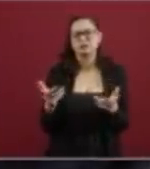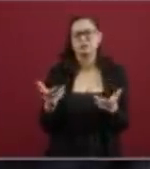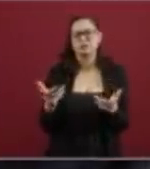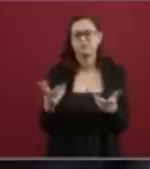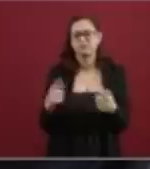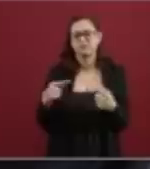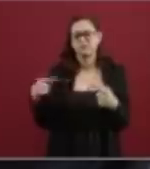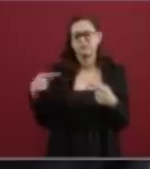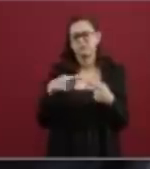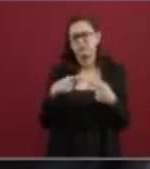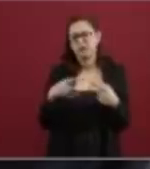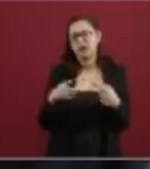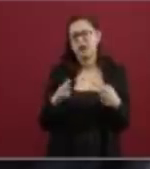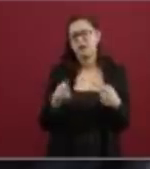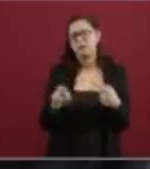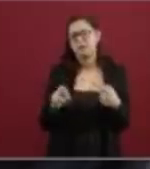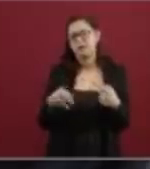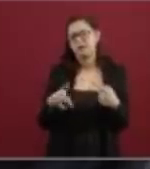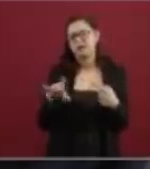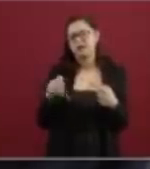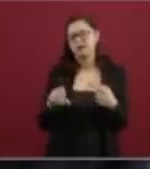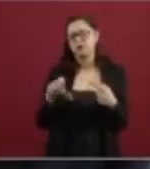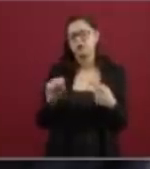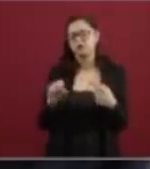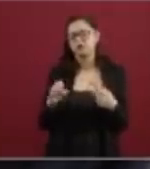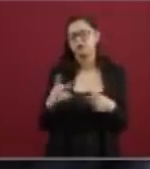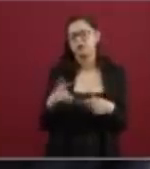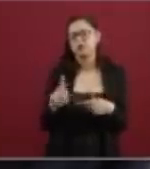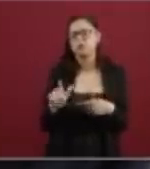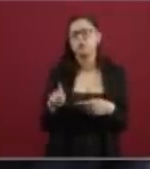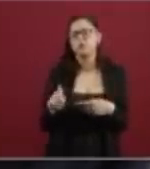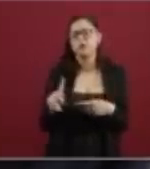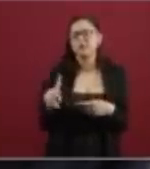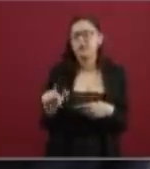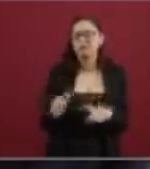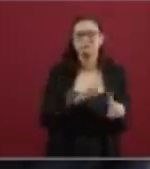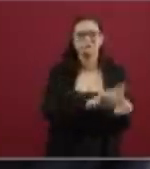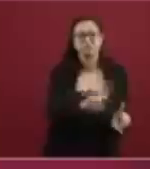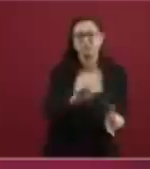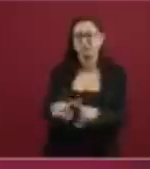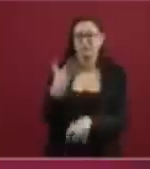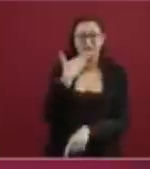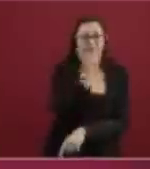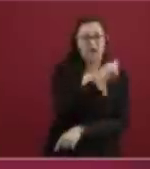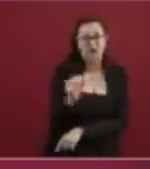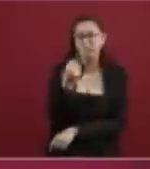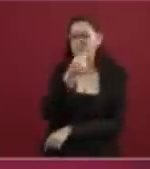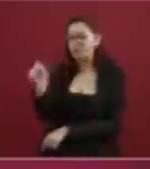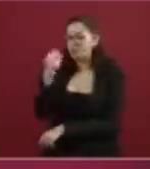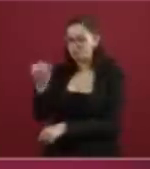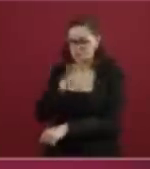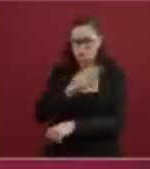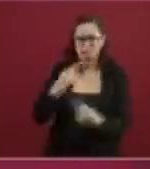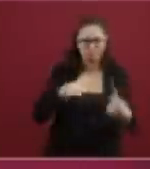como Bernardo Sepúlveda y otros, y